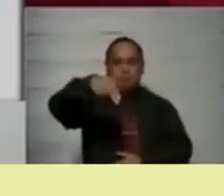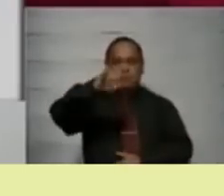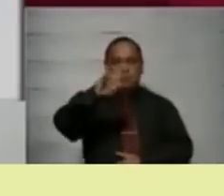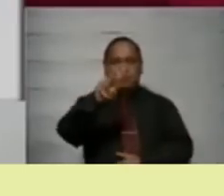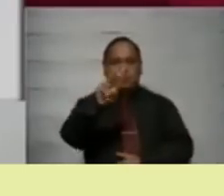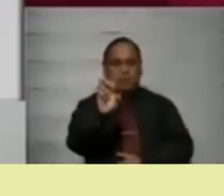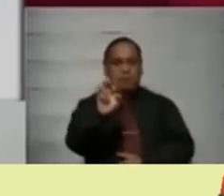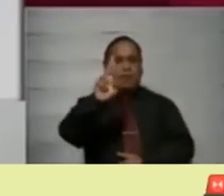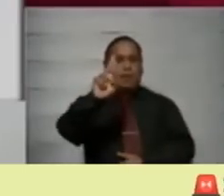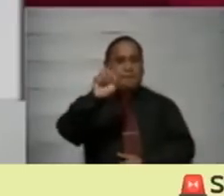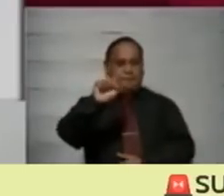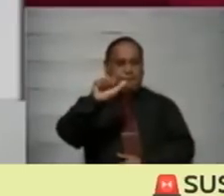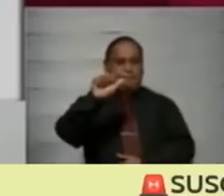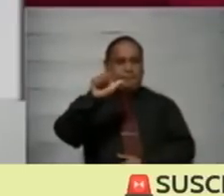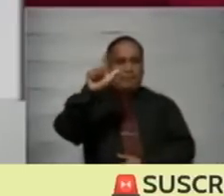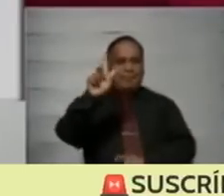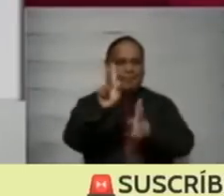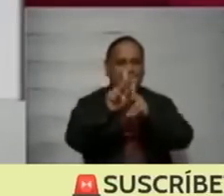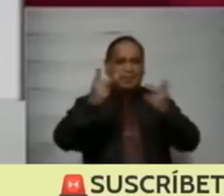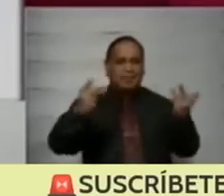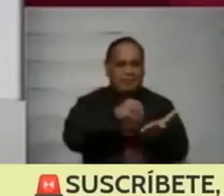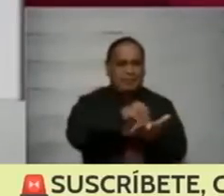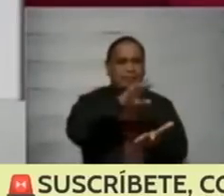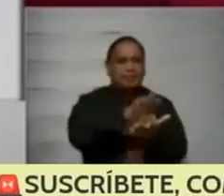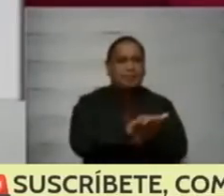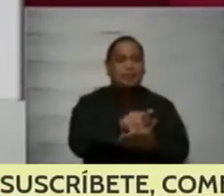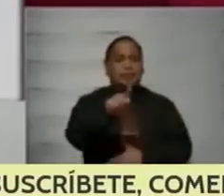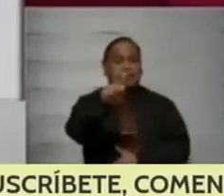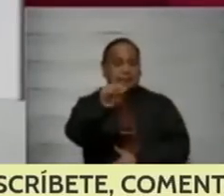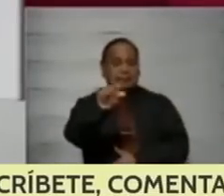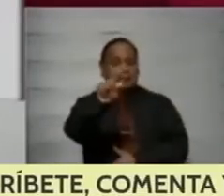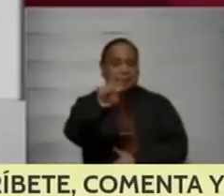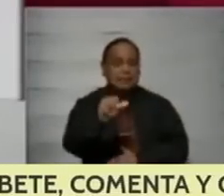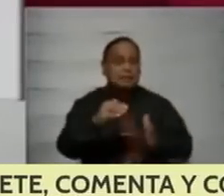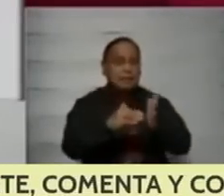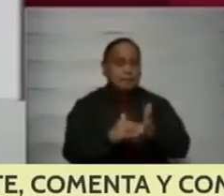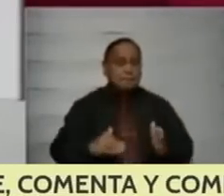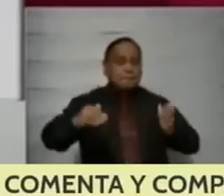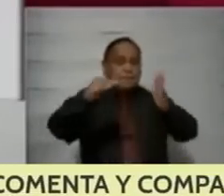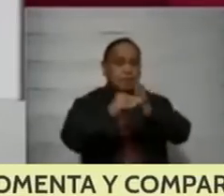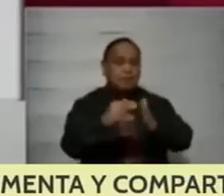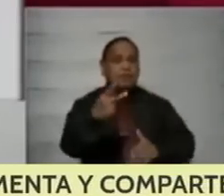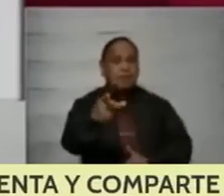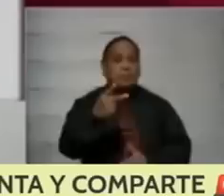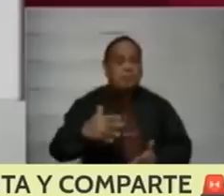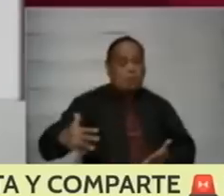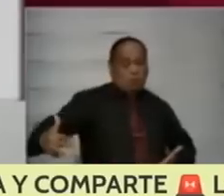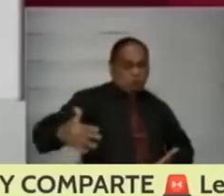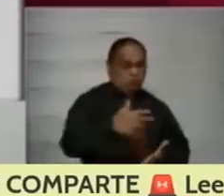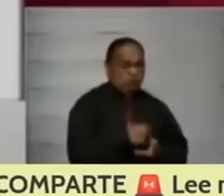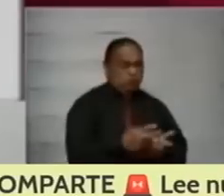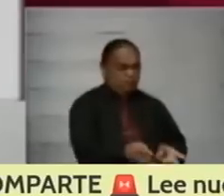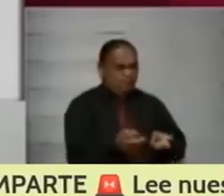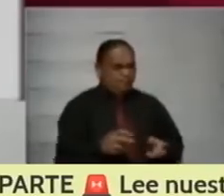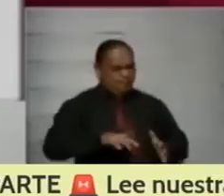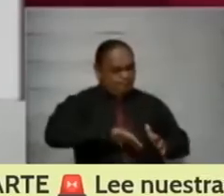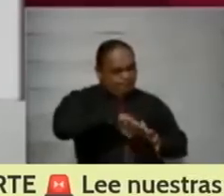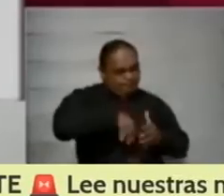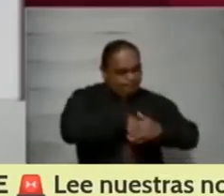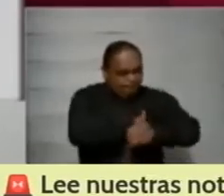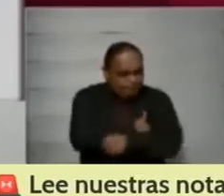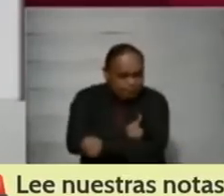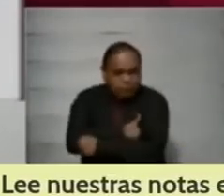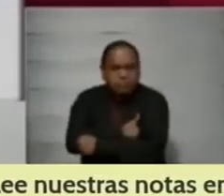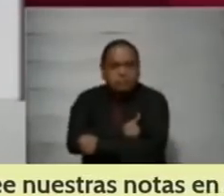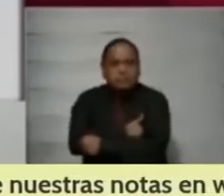ya lleva ahorita 570 millones de pesos que ha saqueado los últimos meses. Está como desesperado, ahora